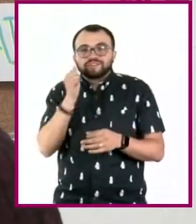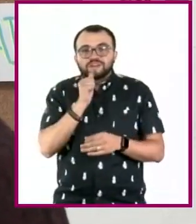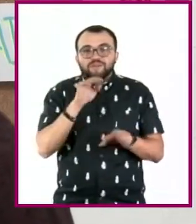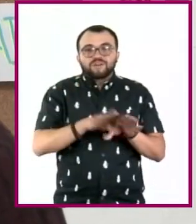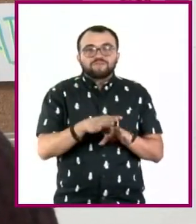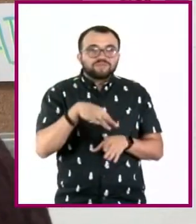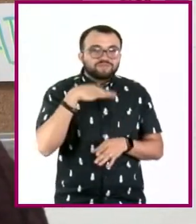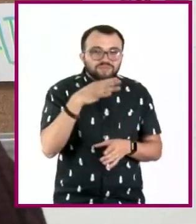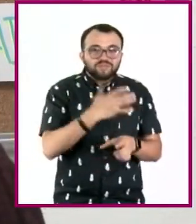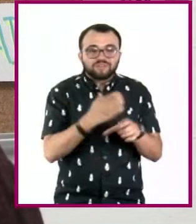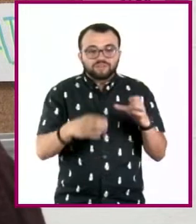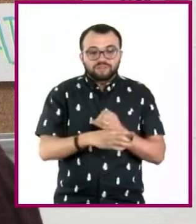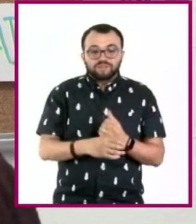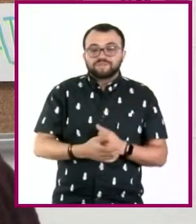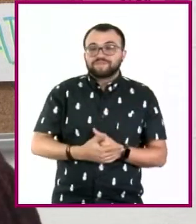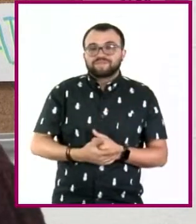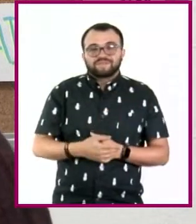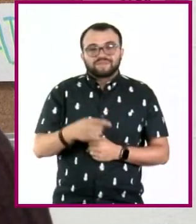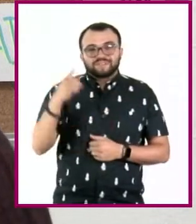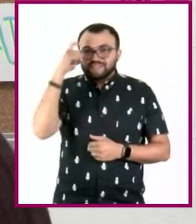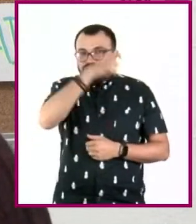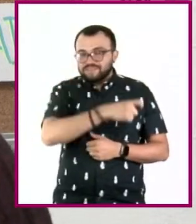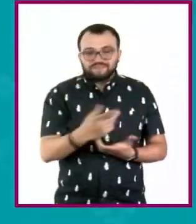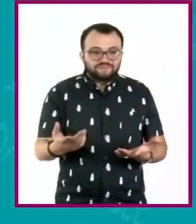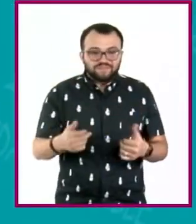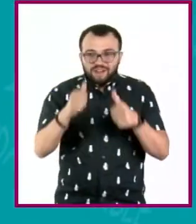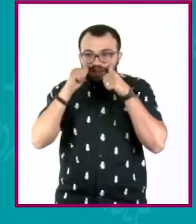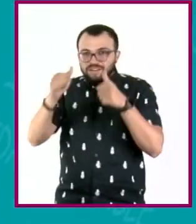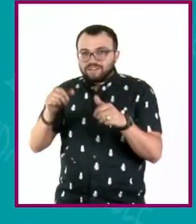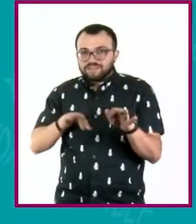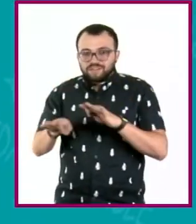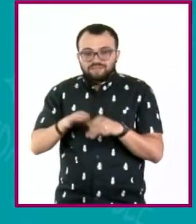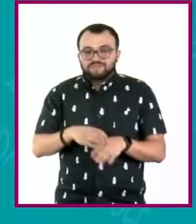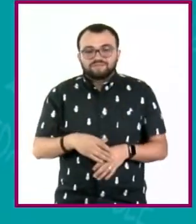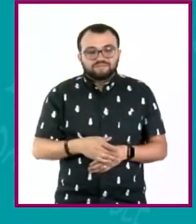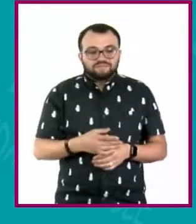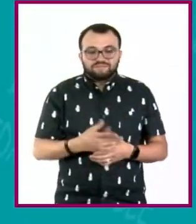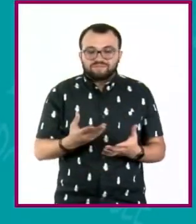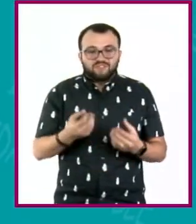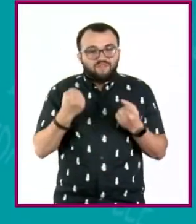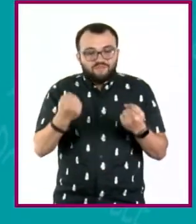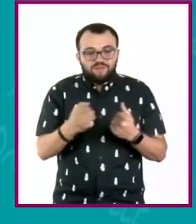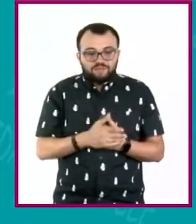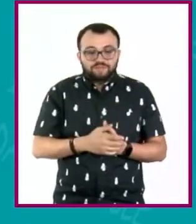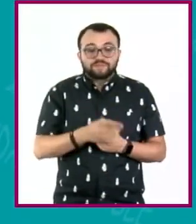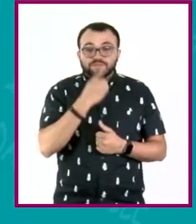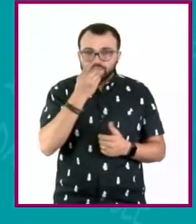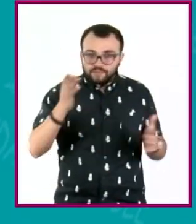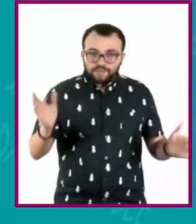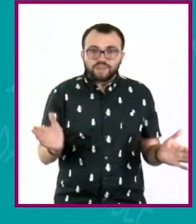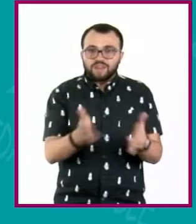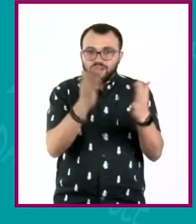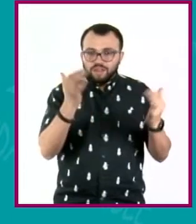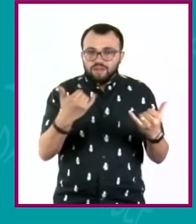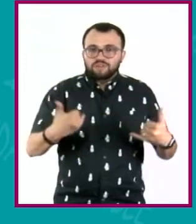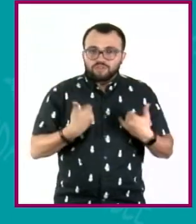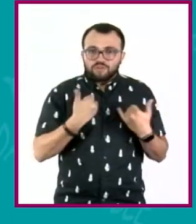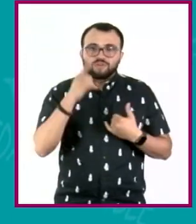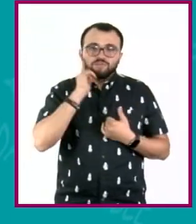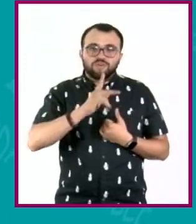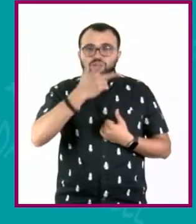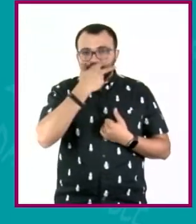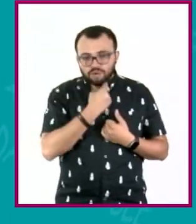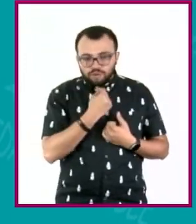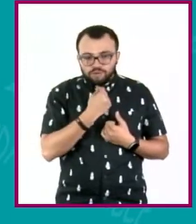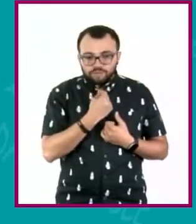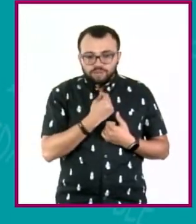lo laboral, porque está cañón. Dice aquí que alentar a las mujeres y hombres jóvenes a realizar estudios universitarios